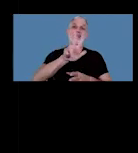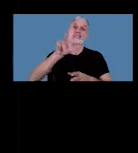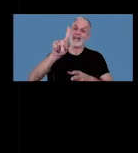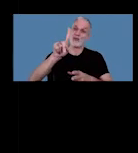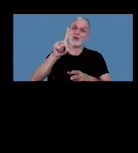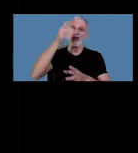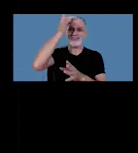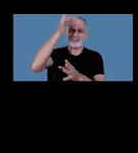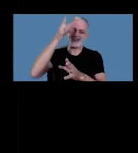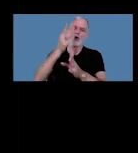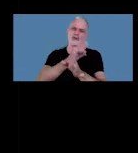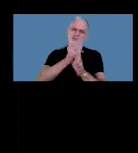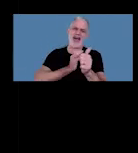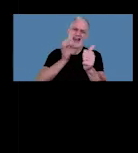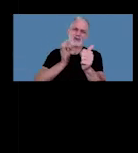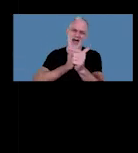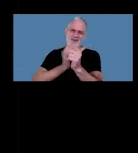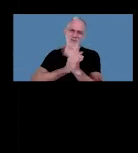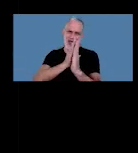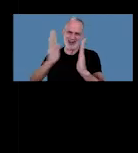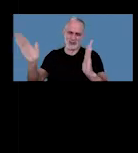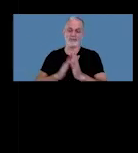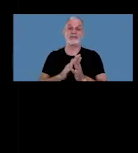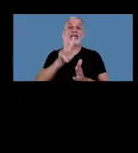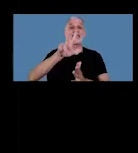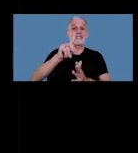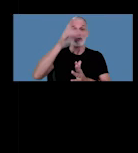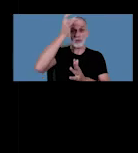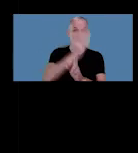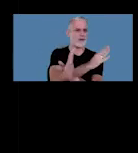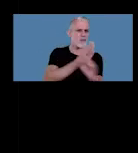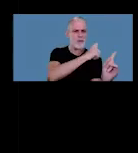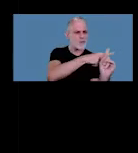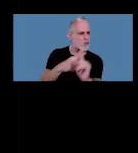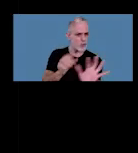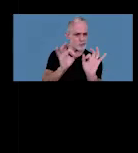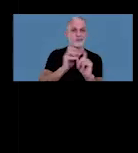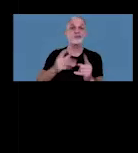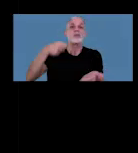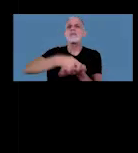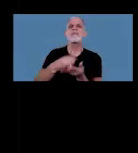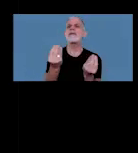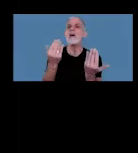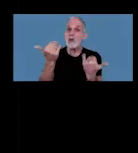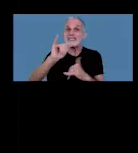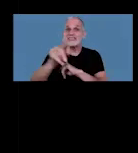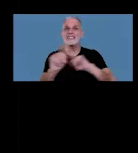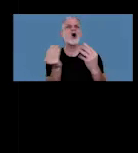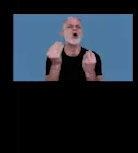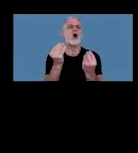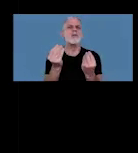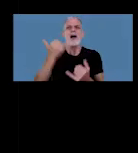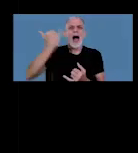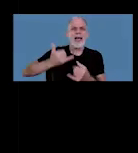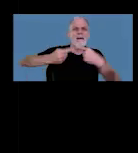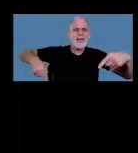31/12 de cada año. Y la capacidad contributiva la va a medir en relación a la tenencia de